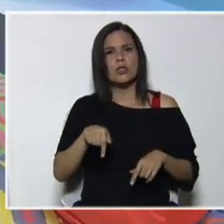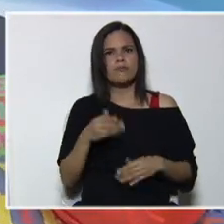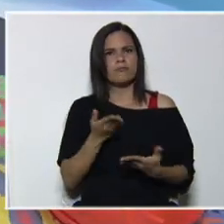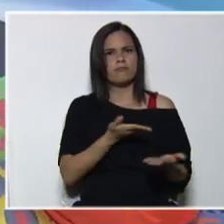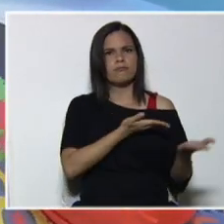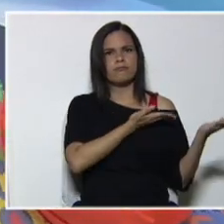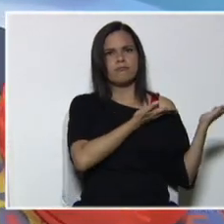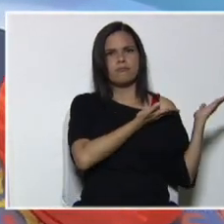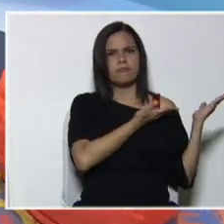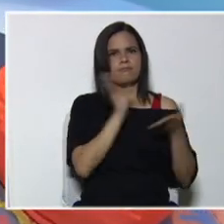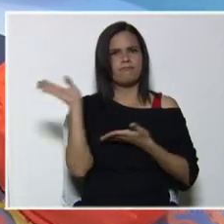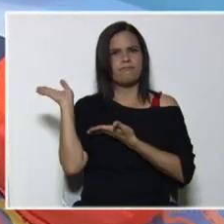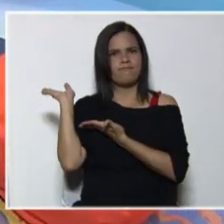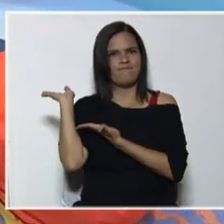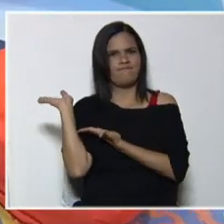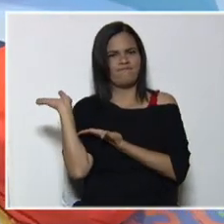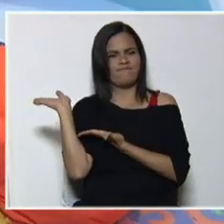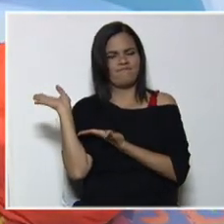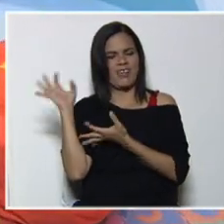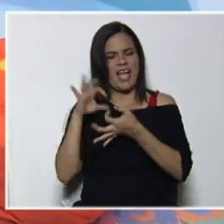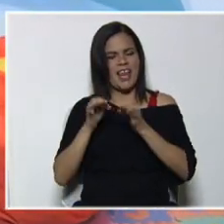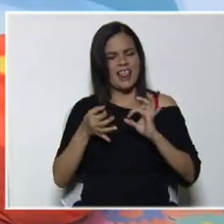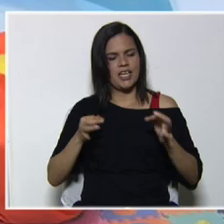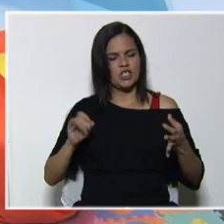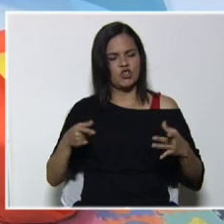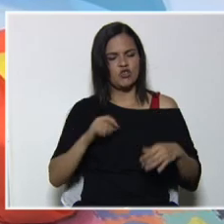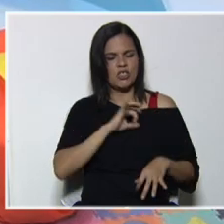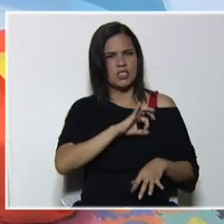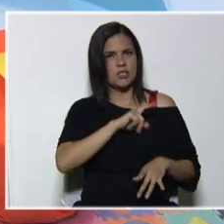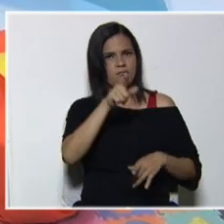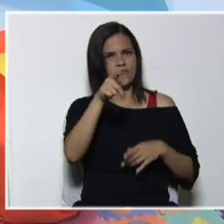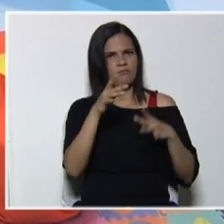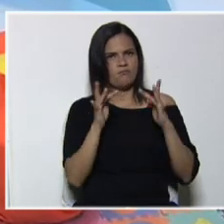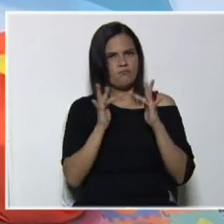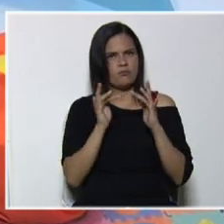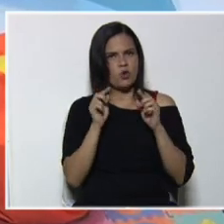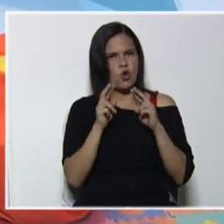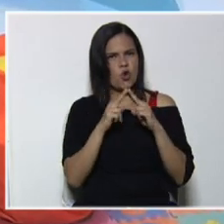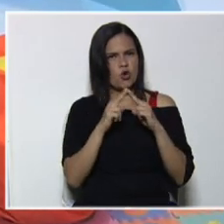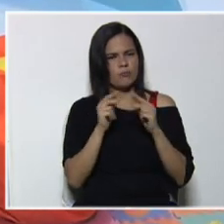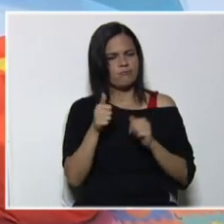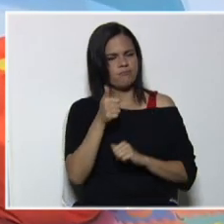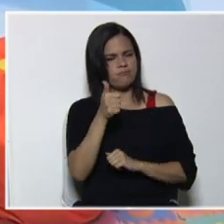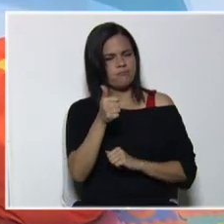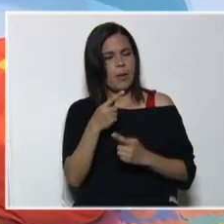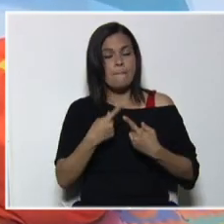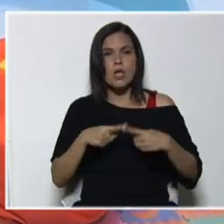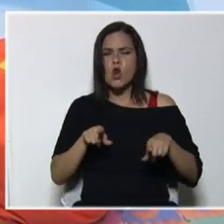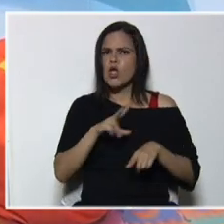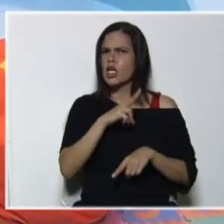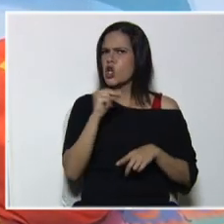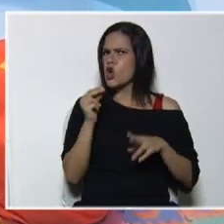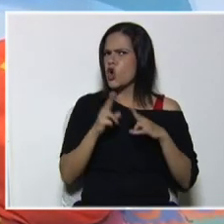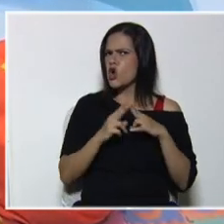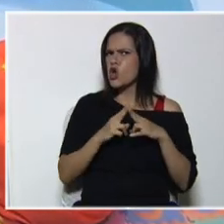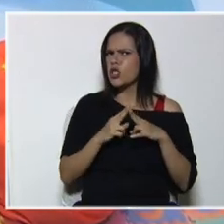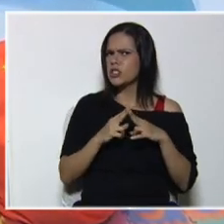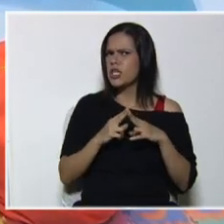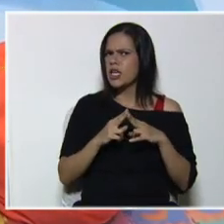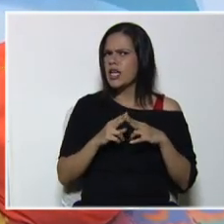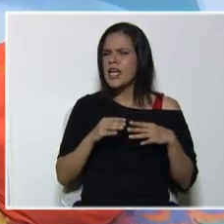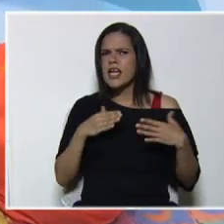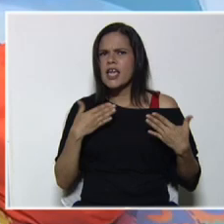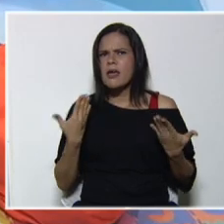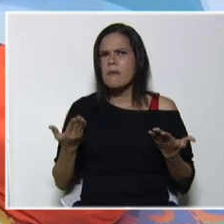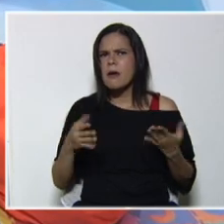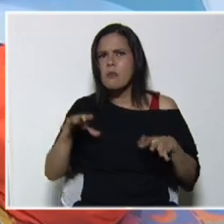en pantalla todas esas redes sociales que ustedes conocen muy bien, pero lo que sí no conocen todavía es que vamos